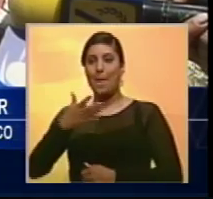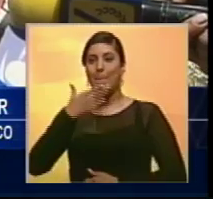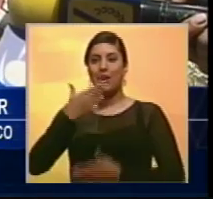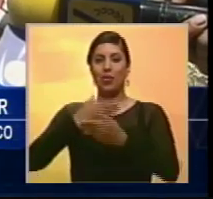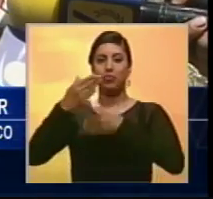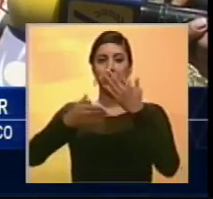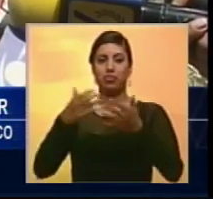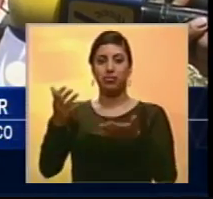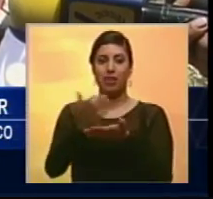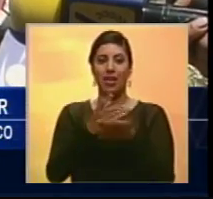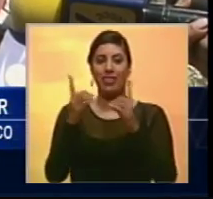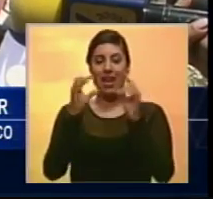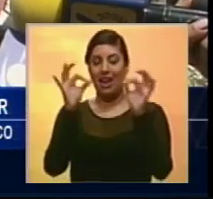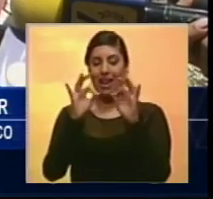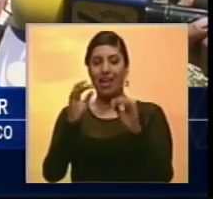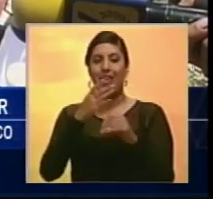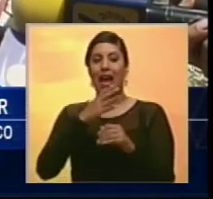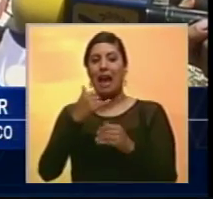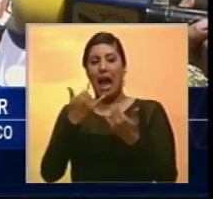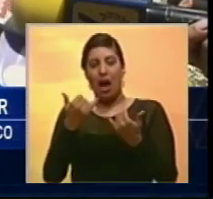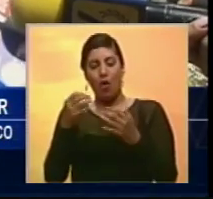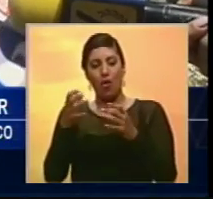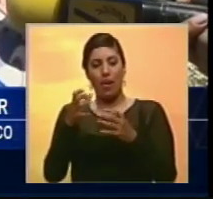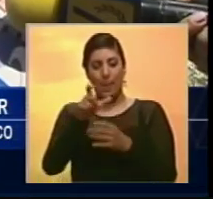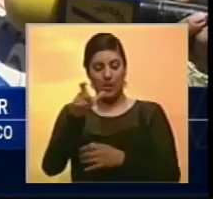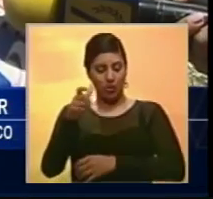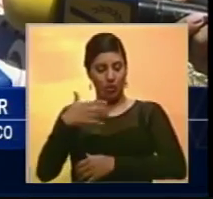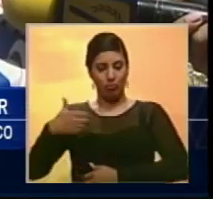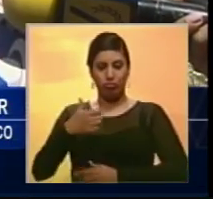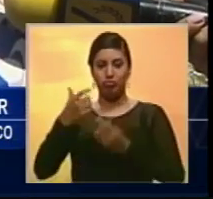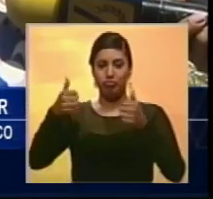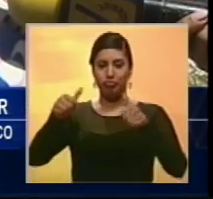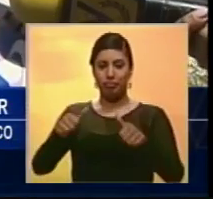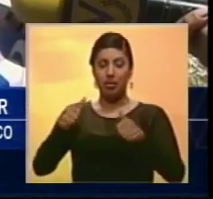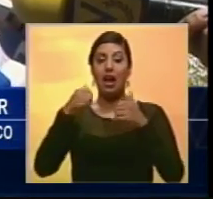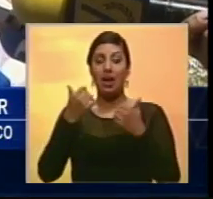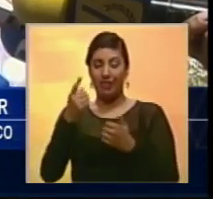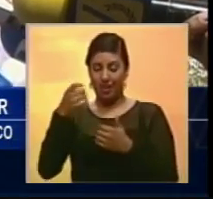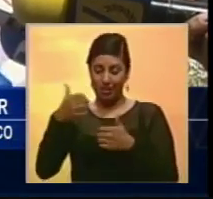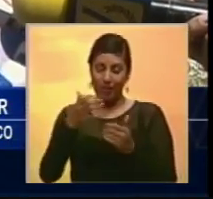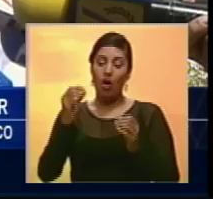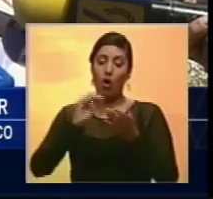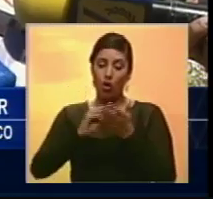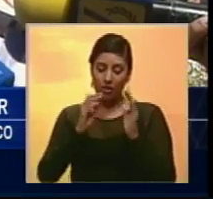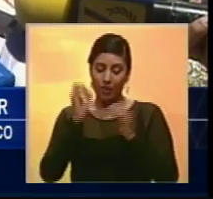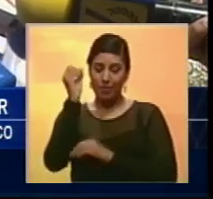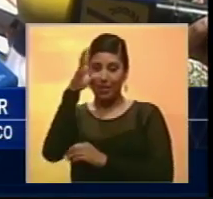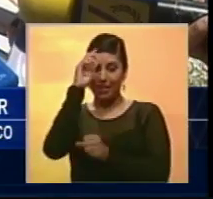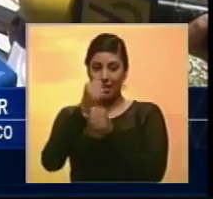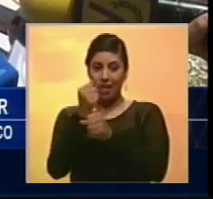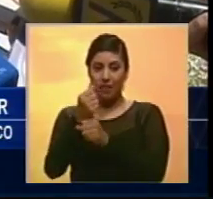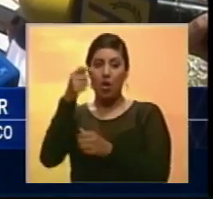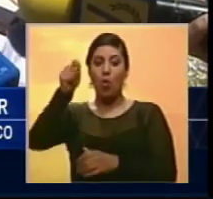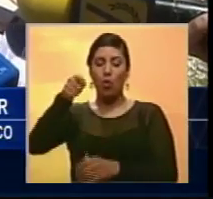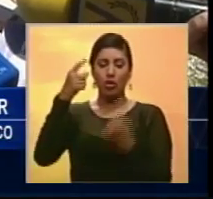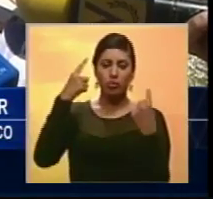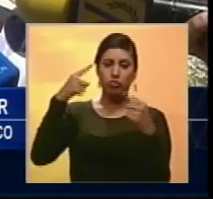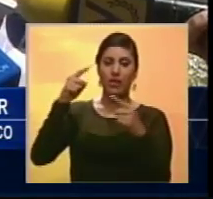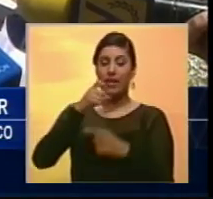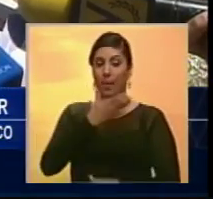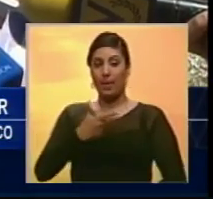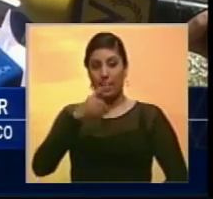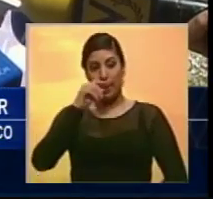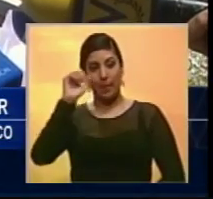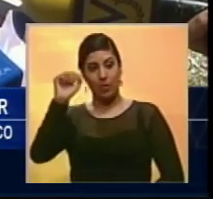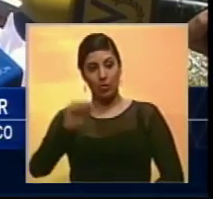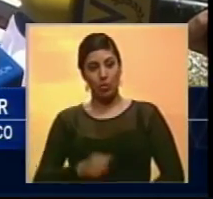sigue ganando sin dialogar, fraccionando a su adversario. Instó a la MUD a retomar la agenda parlamentaria y el juicio sobre el abandono del cargo del